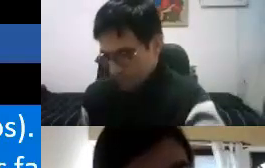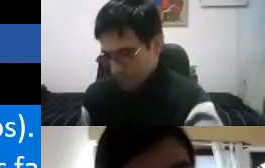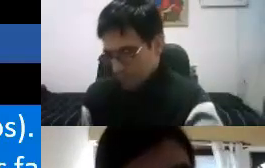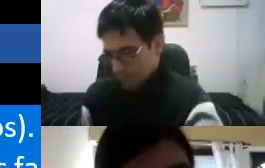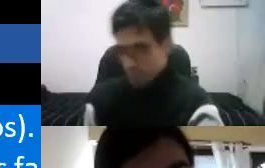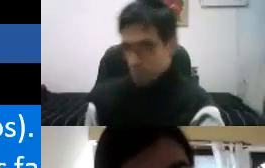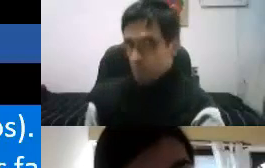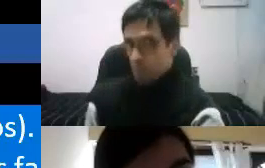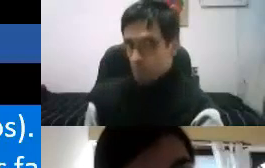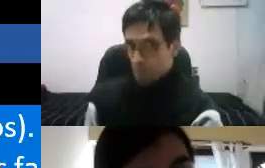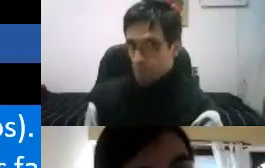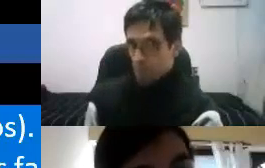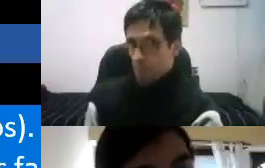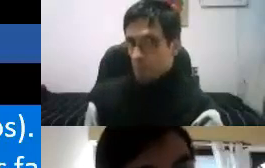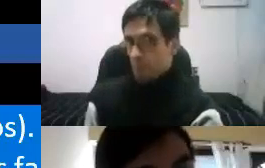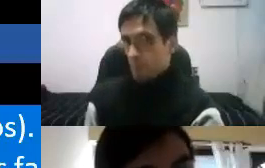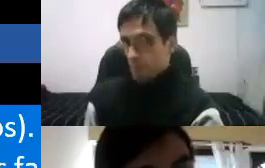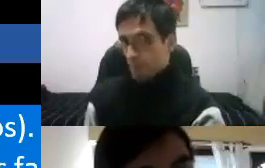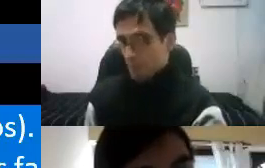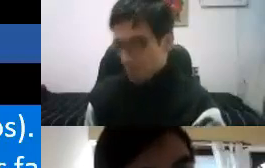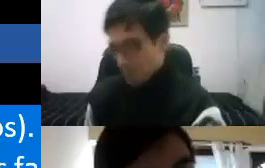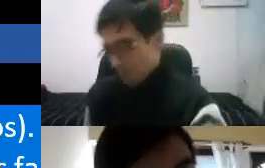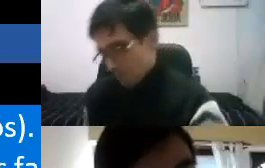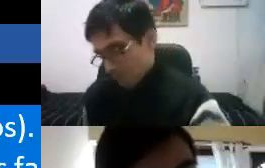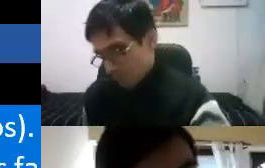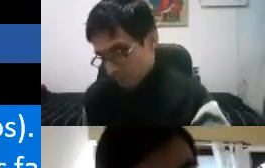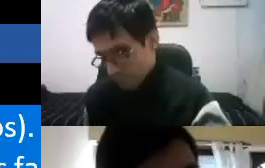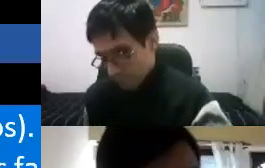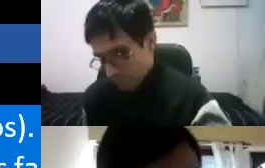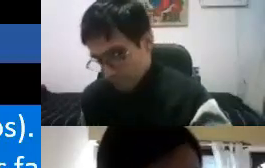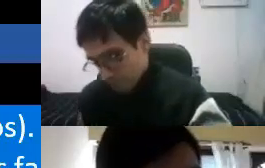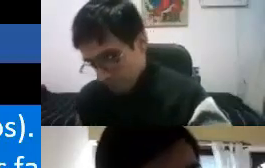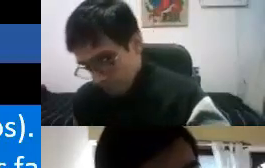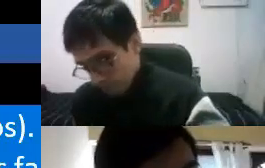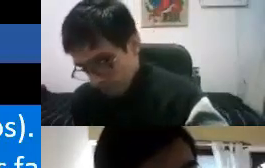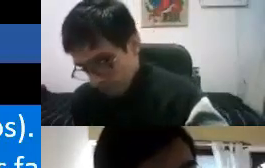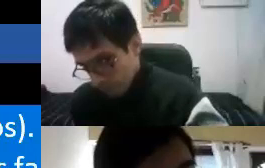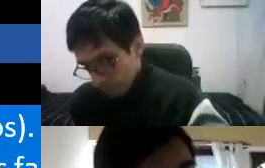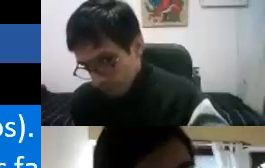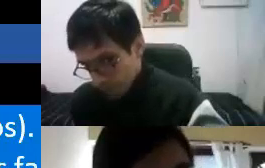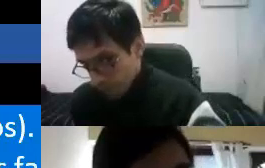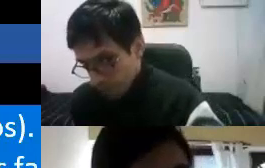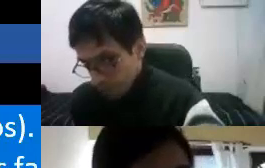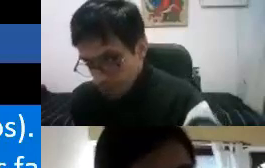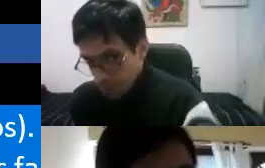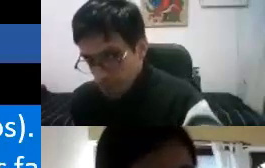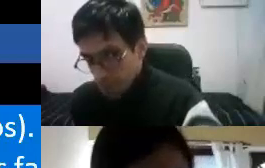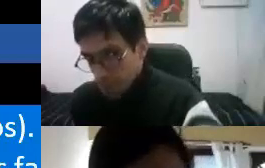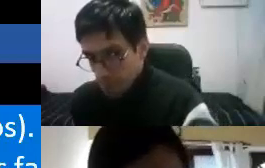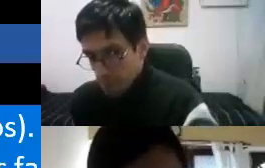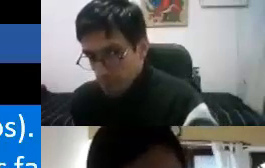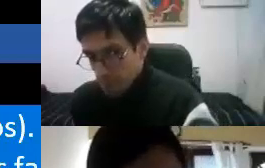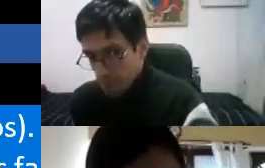los motivos sociales determinantes, de acuerdo con la circunstancia del caso, hacen que el legislador tome